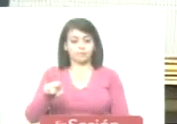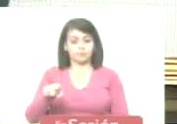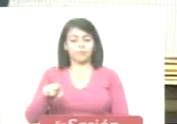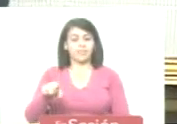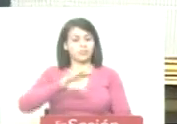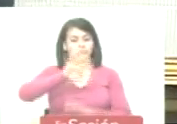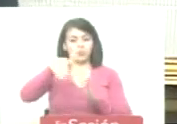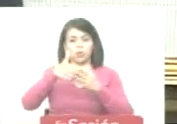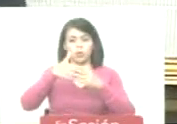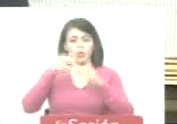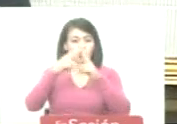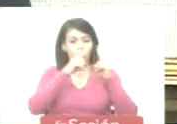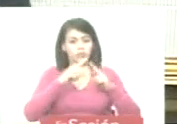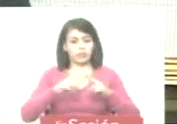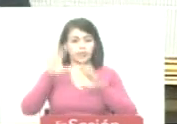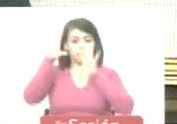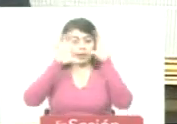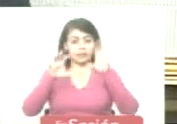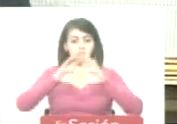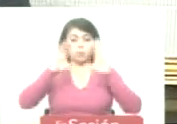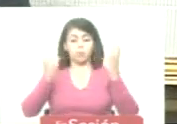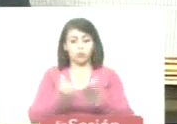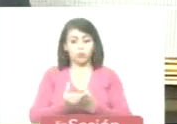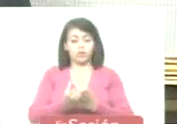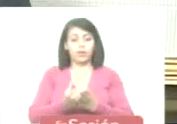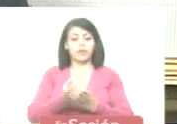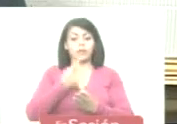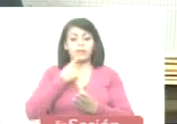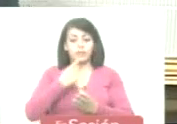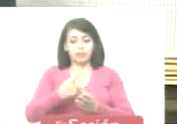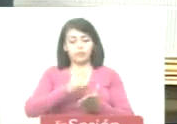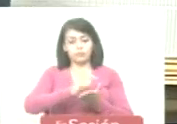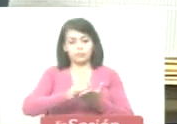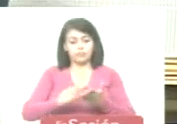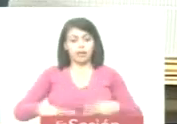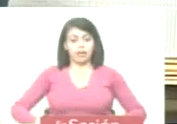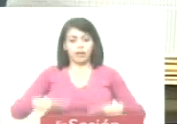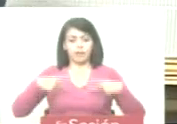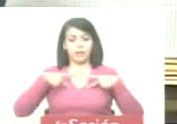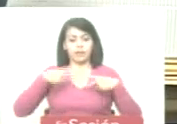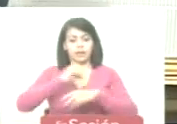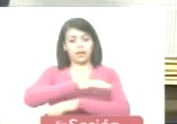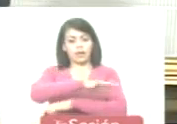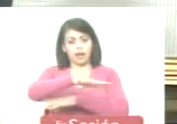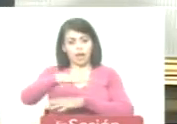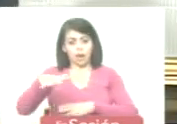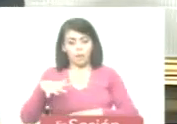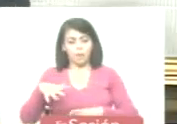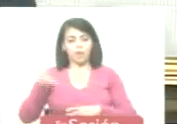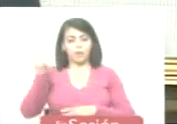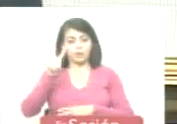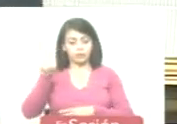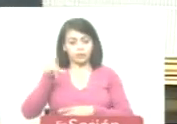y mundial que retrató la vida profunda del campo venezolano, la vida